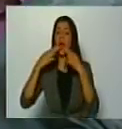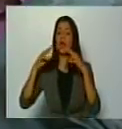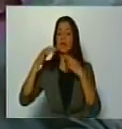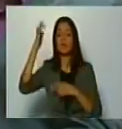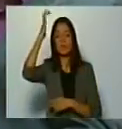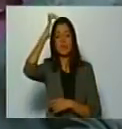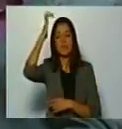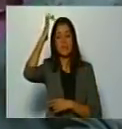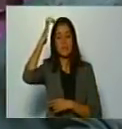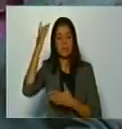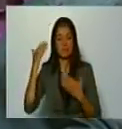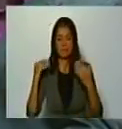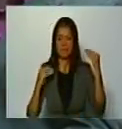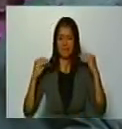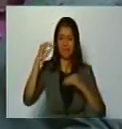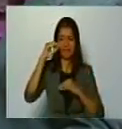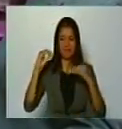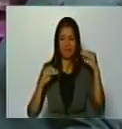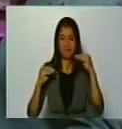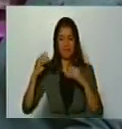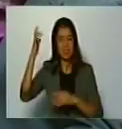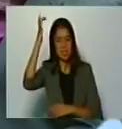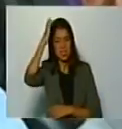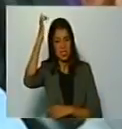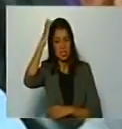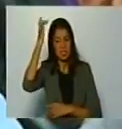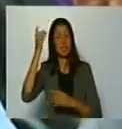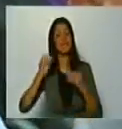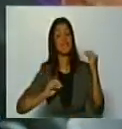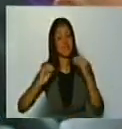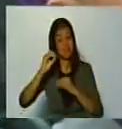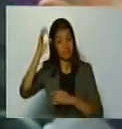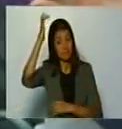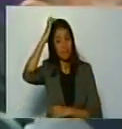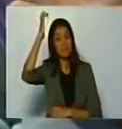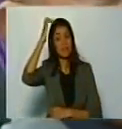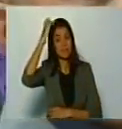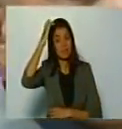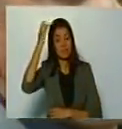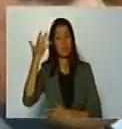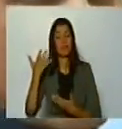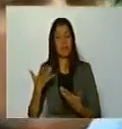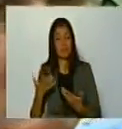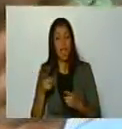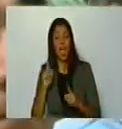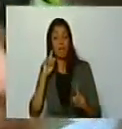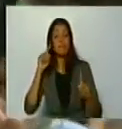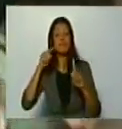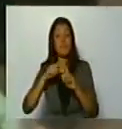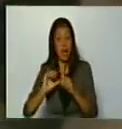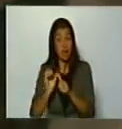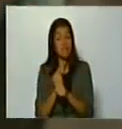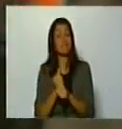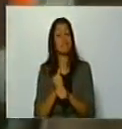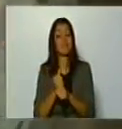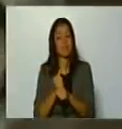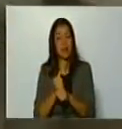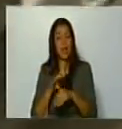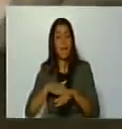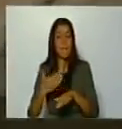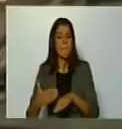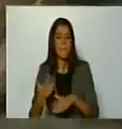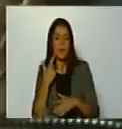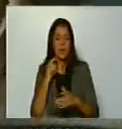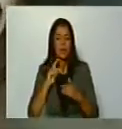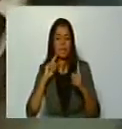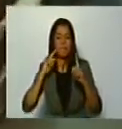¿Verdad que es una gran contradicción? Es una gran contradicción, pero le servía para sus objetivos, porque la oferta